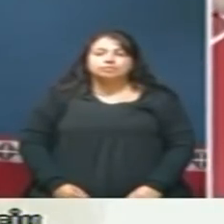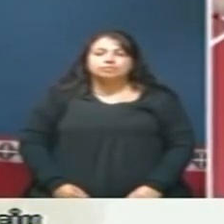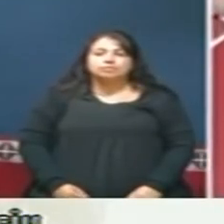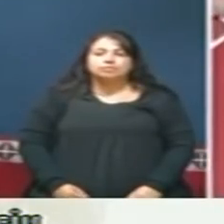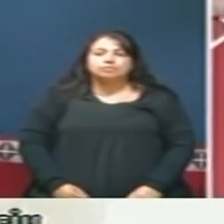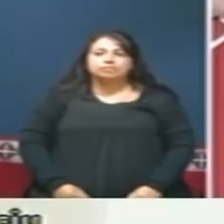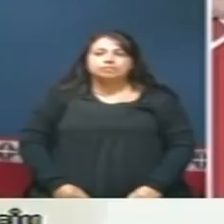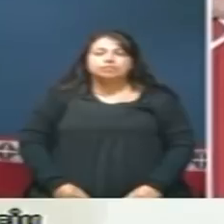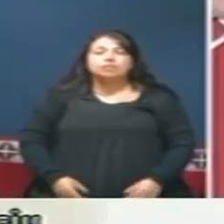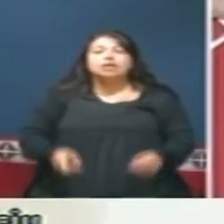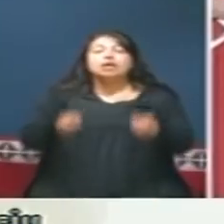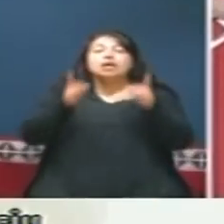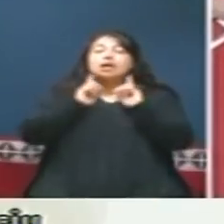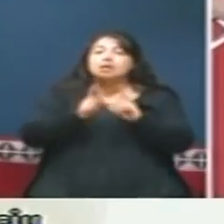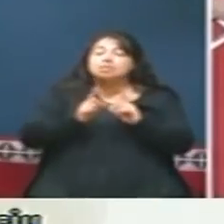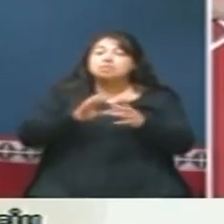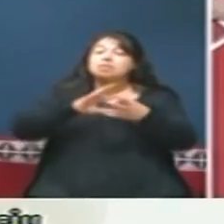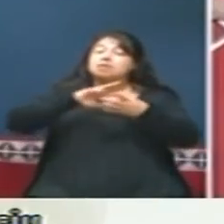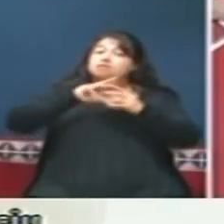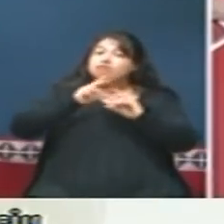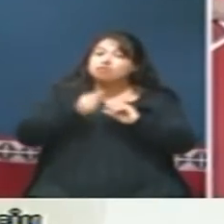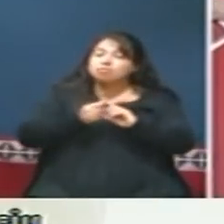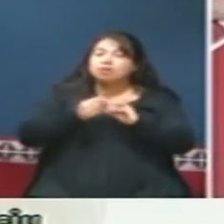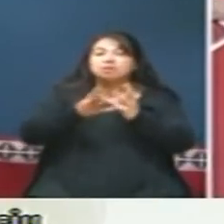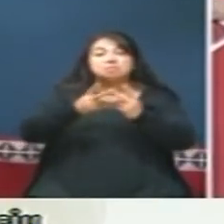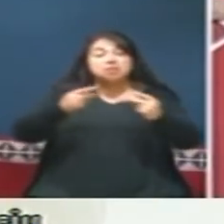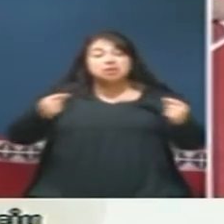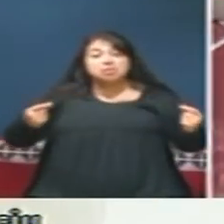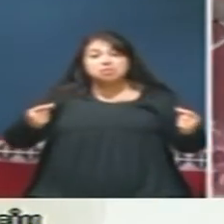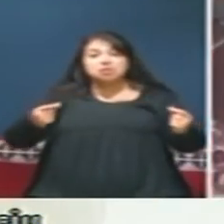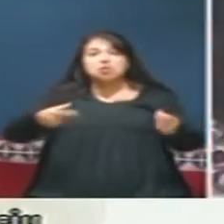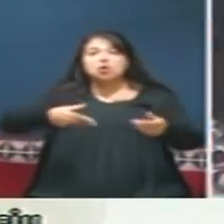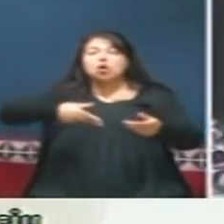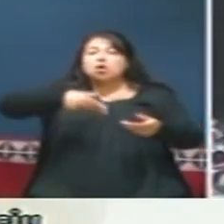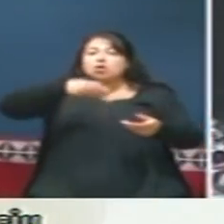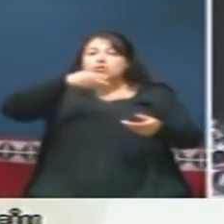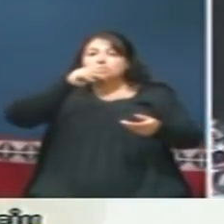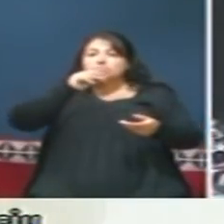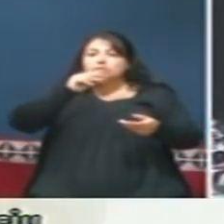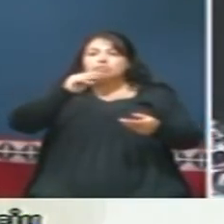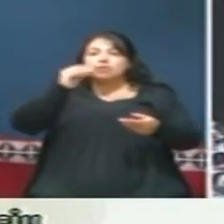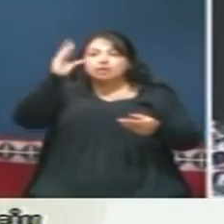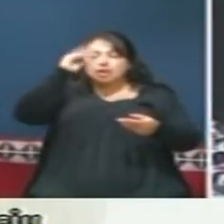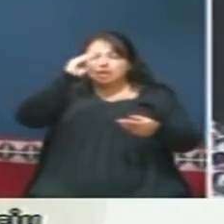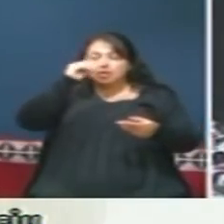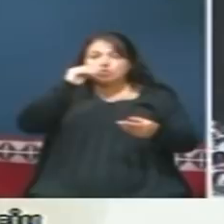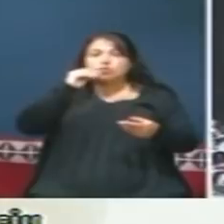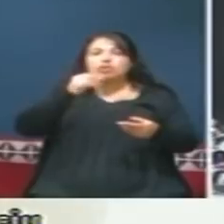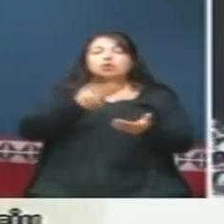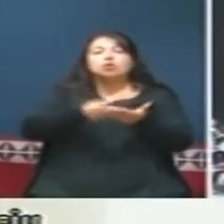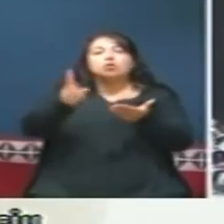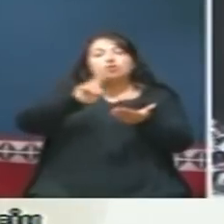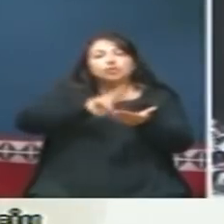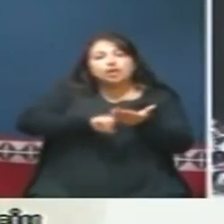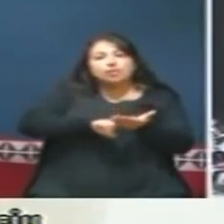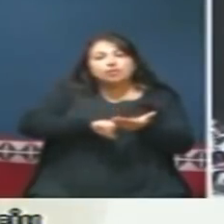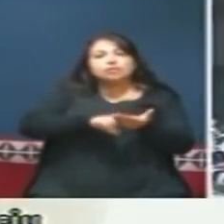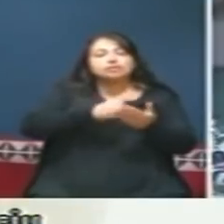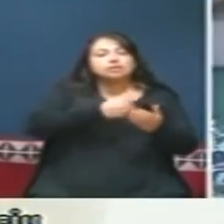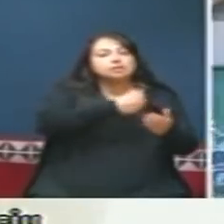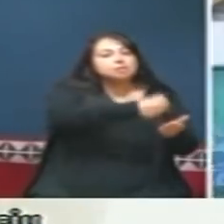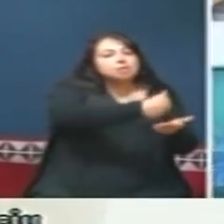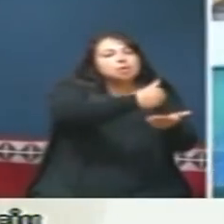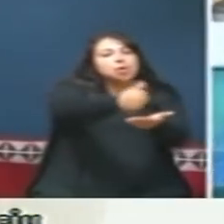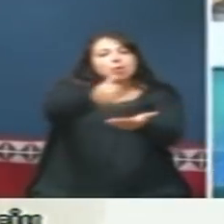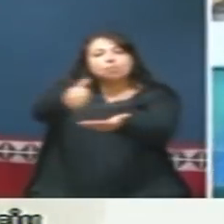Del mismo modo, acabada la cena, tomó el cáliz y dándote gracias de nuevo, lo pasó a sus